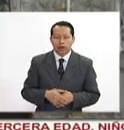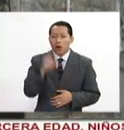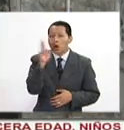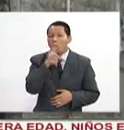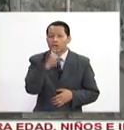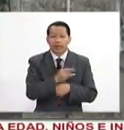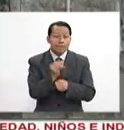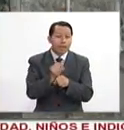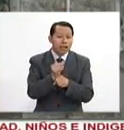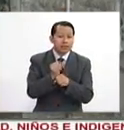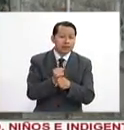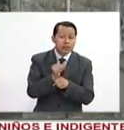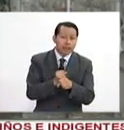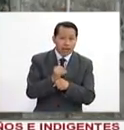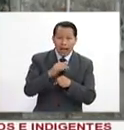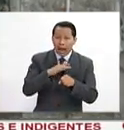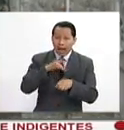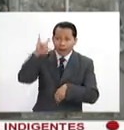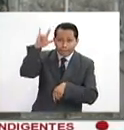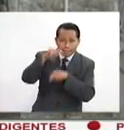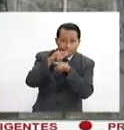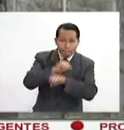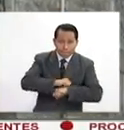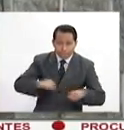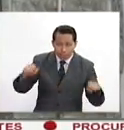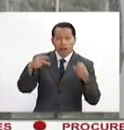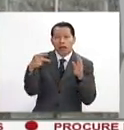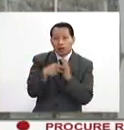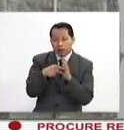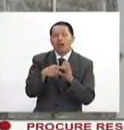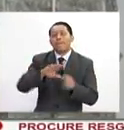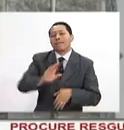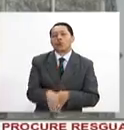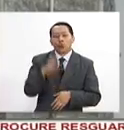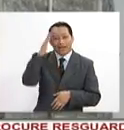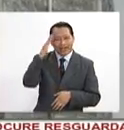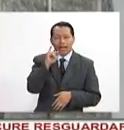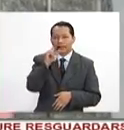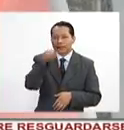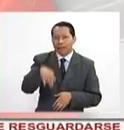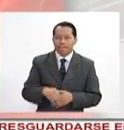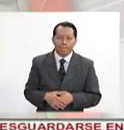Rusia investiga si uno de sus ataques aéreos en Siria mató al líder del Estado Islámico.